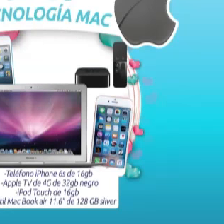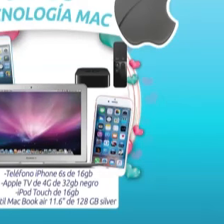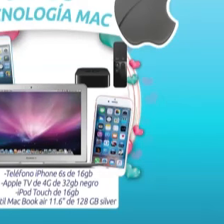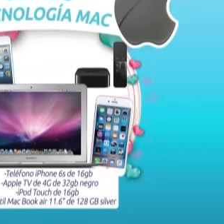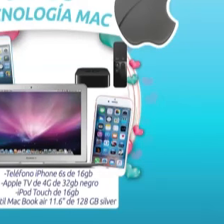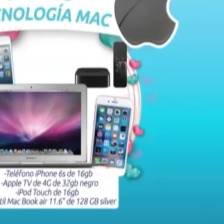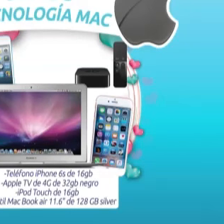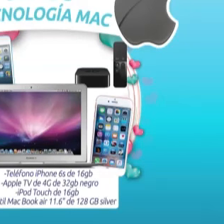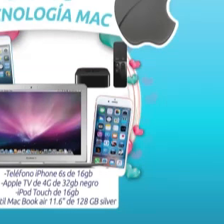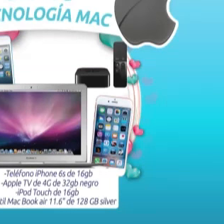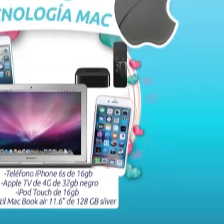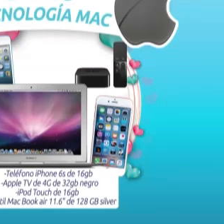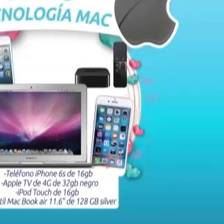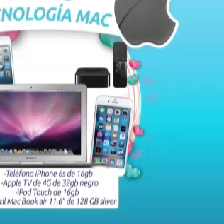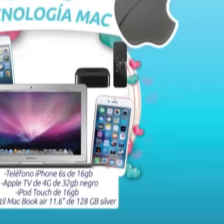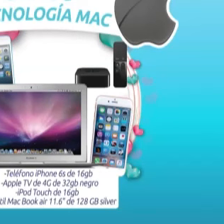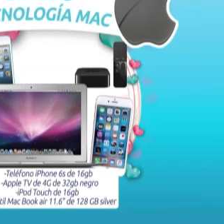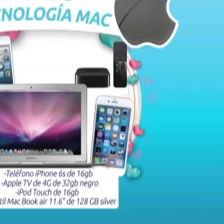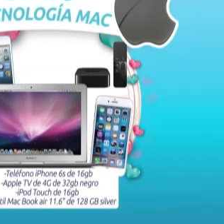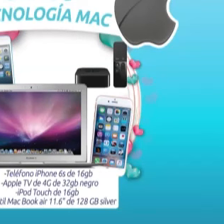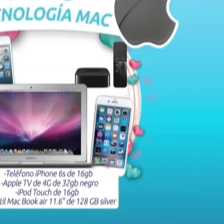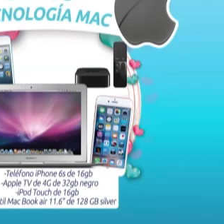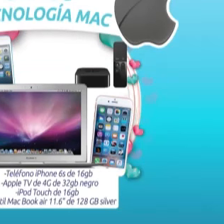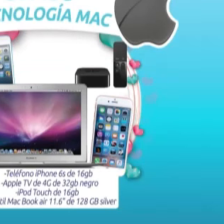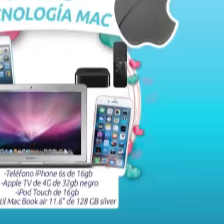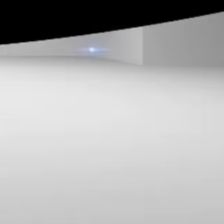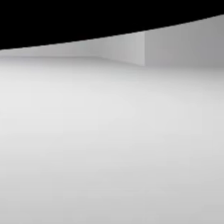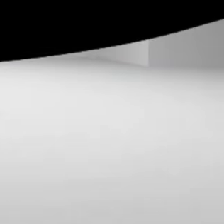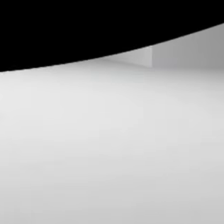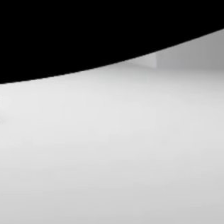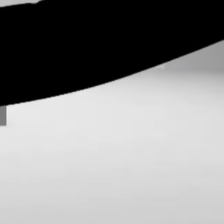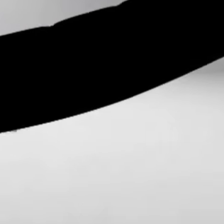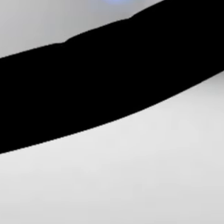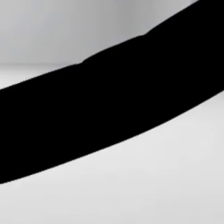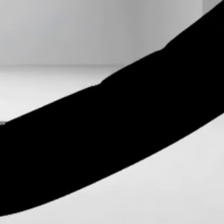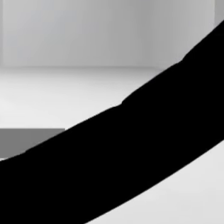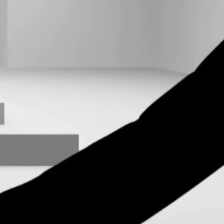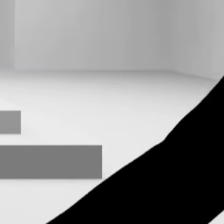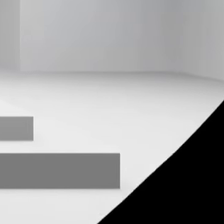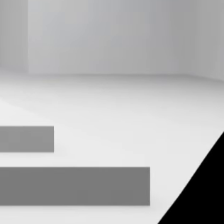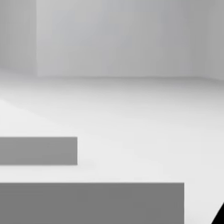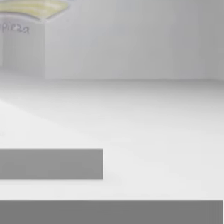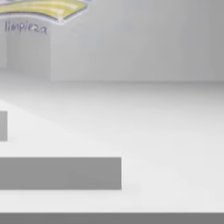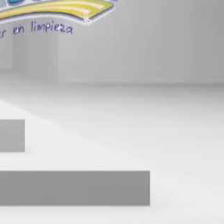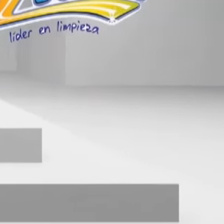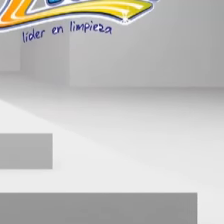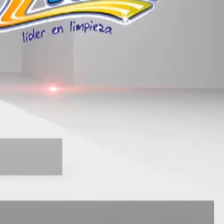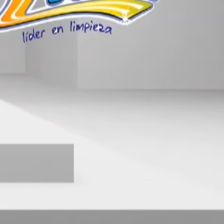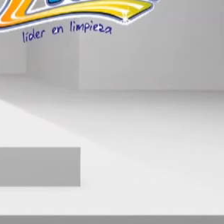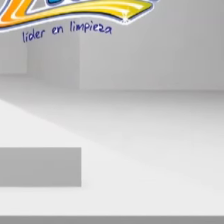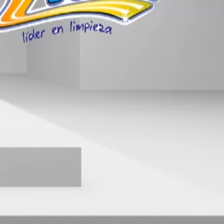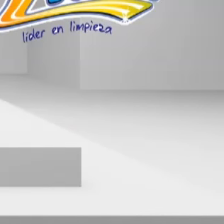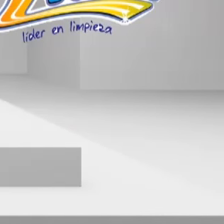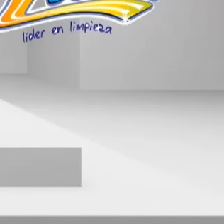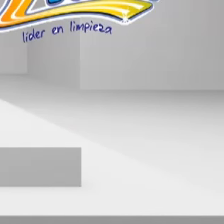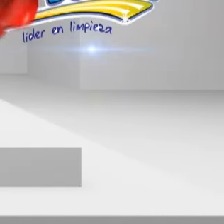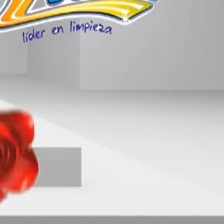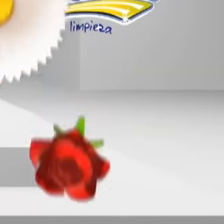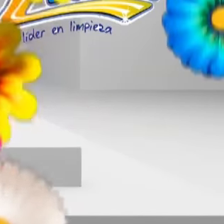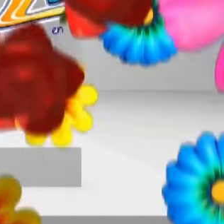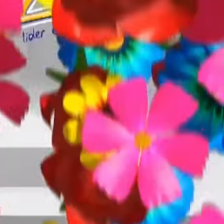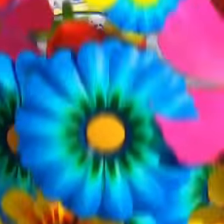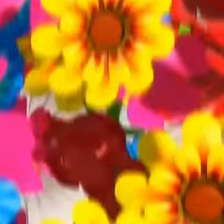parejas y mucho más, del 29 de agosto al 30 de octubre. Barranqueño que se respete, compra y usa productos Las Delicias. Y